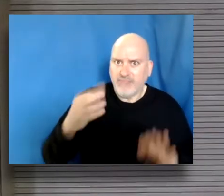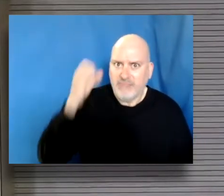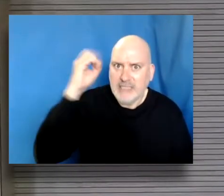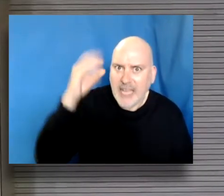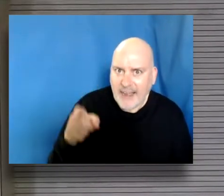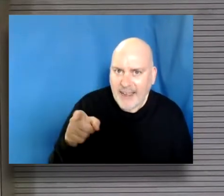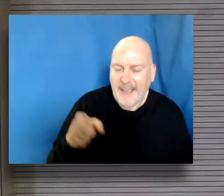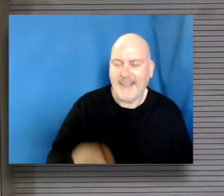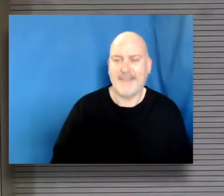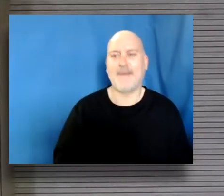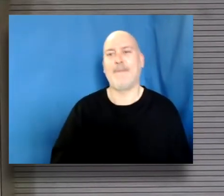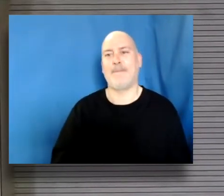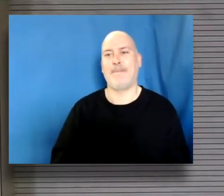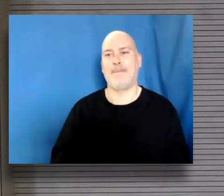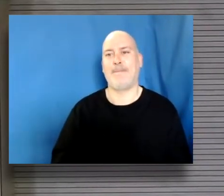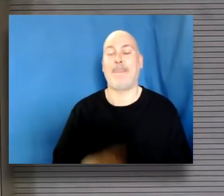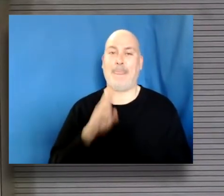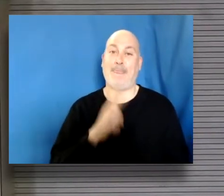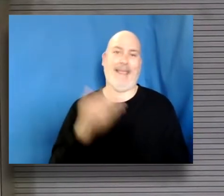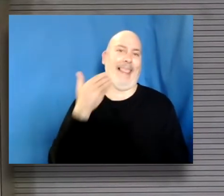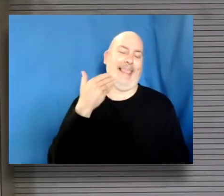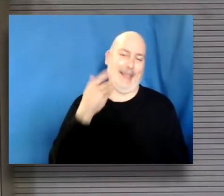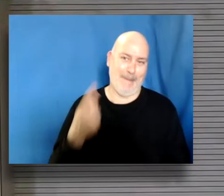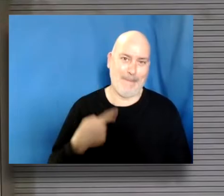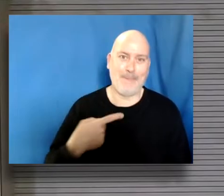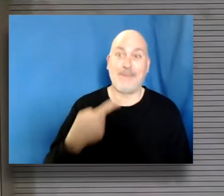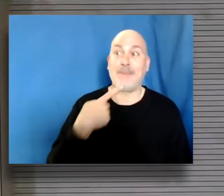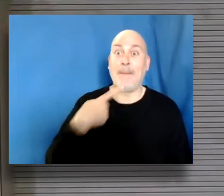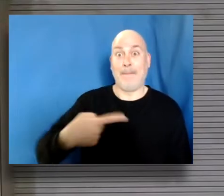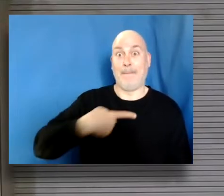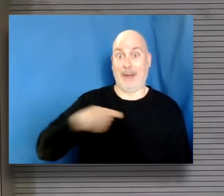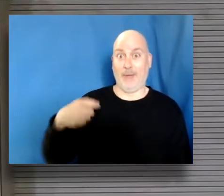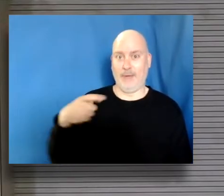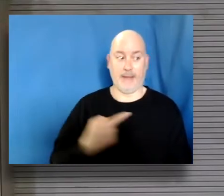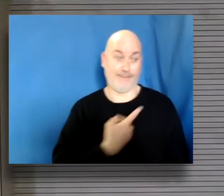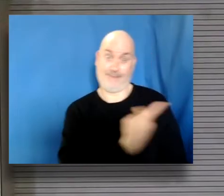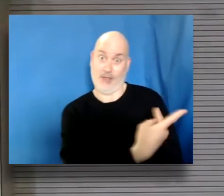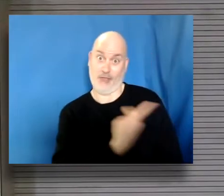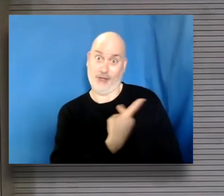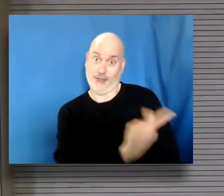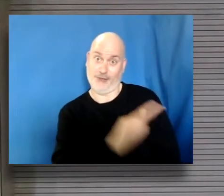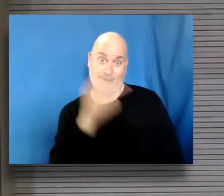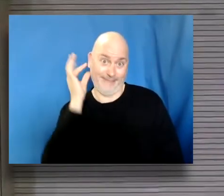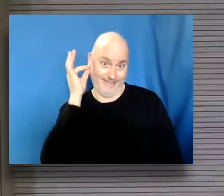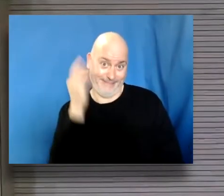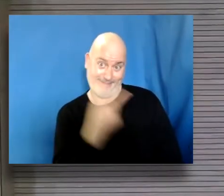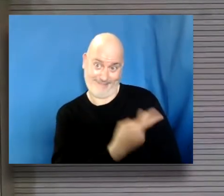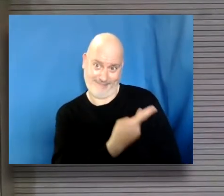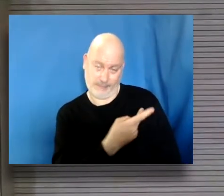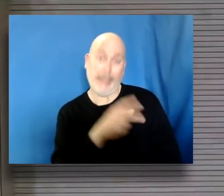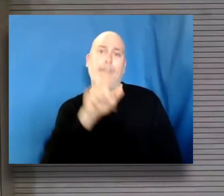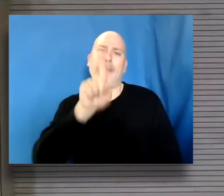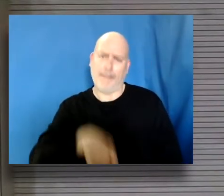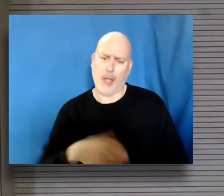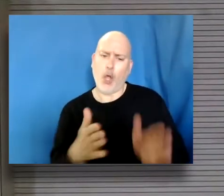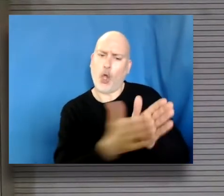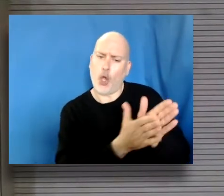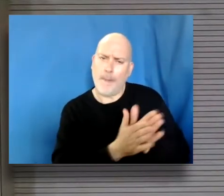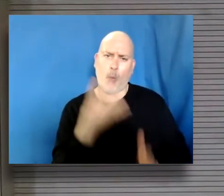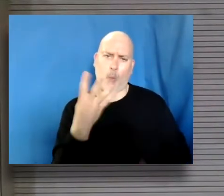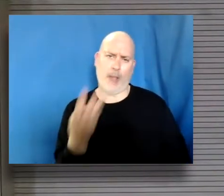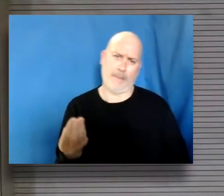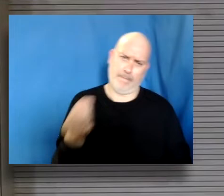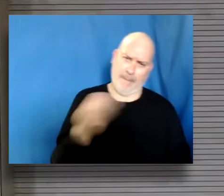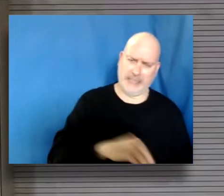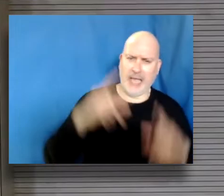Bueno, referente a esta pregunta, nosotras mismas con 4 compañeros más, enfermerías y